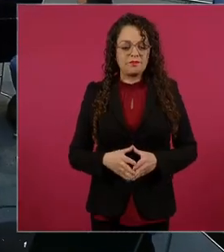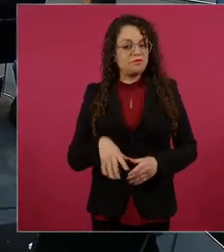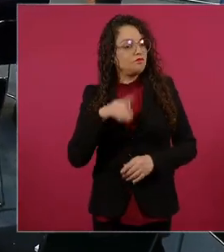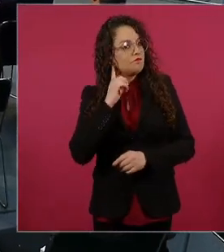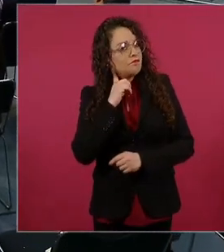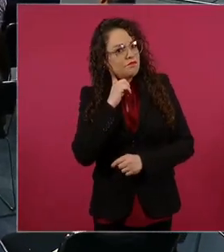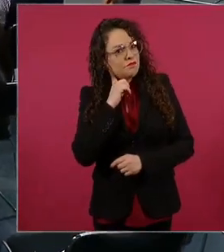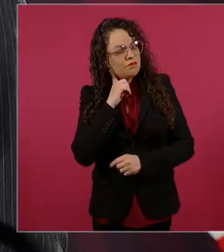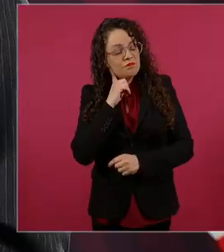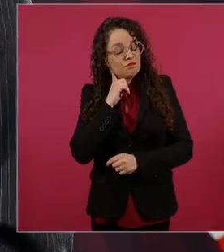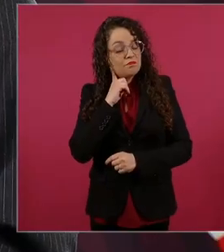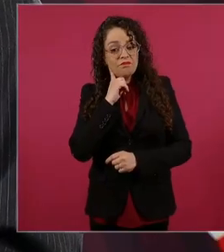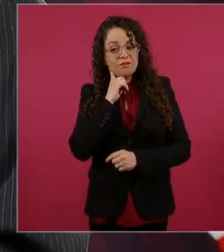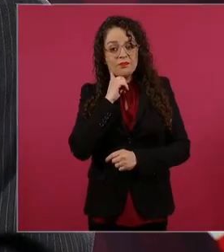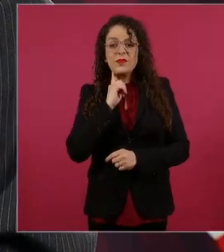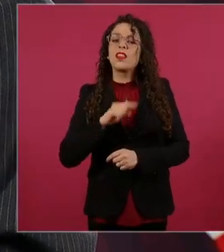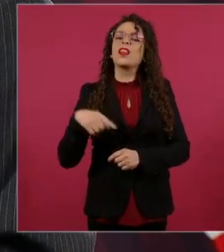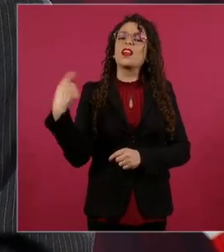no